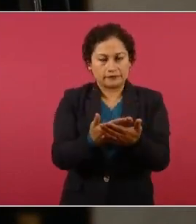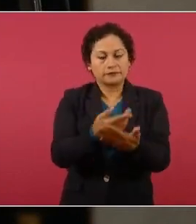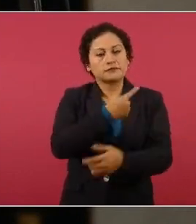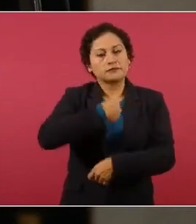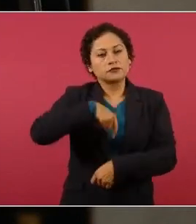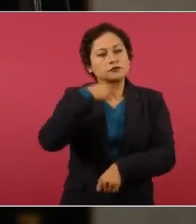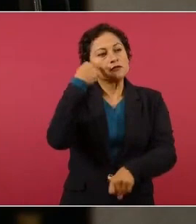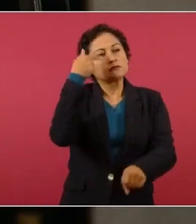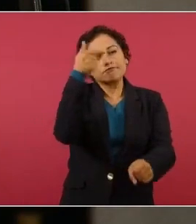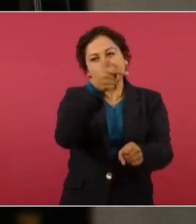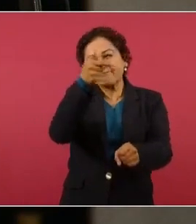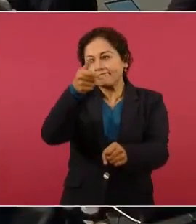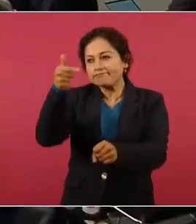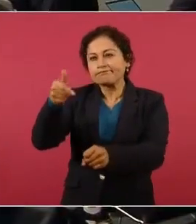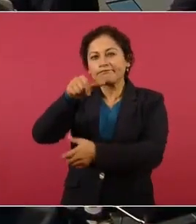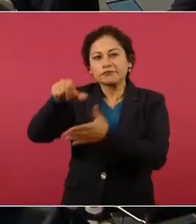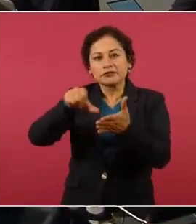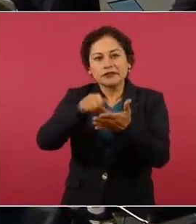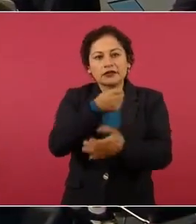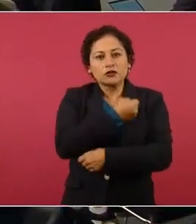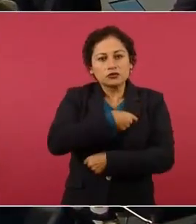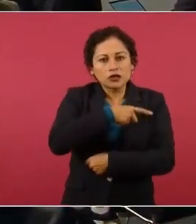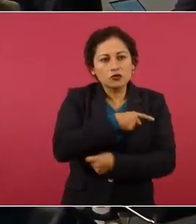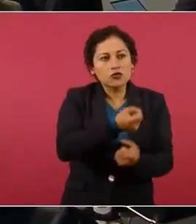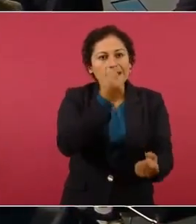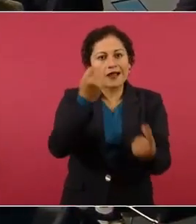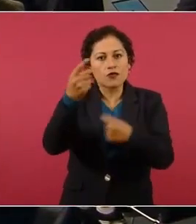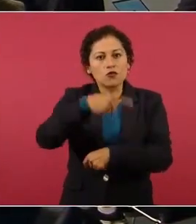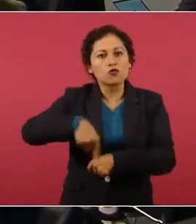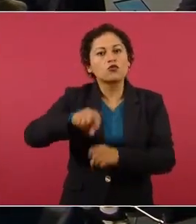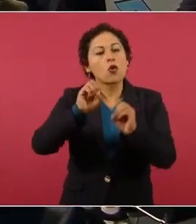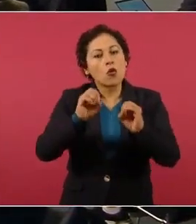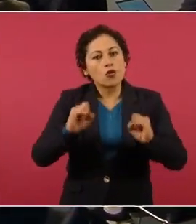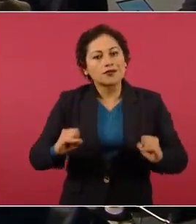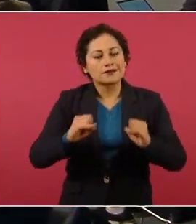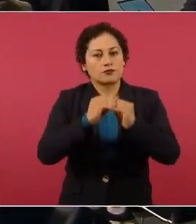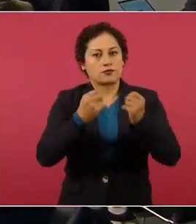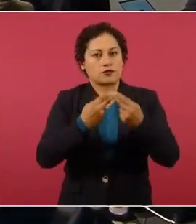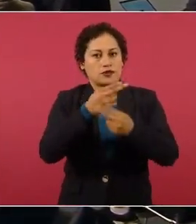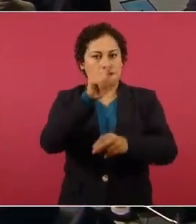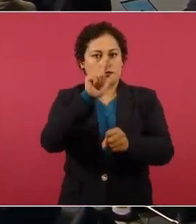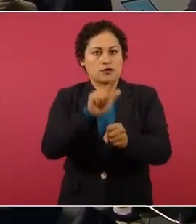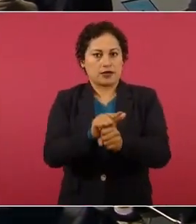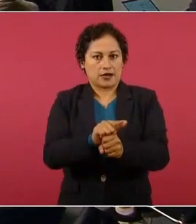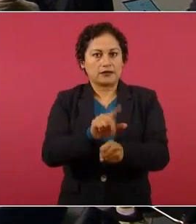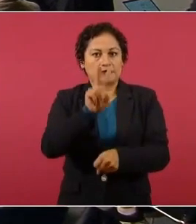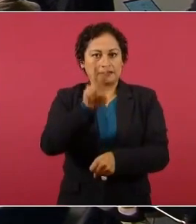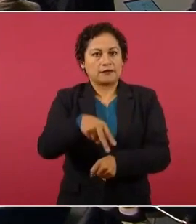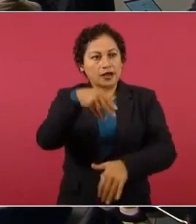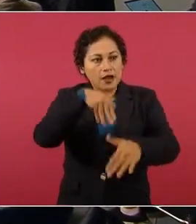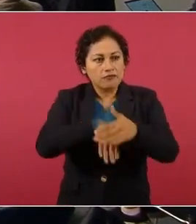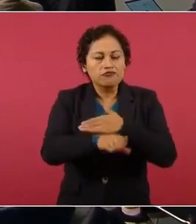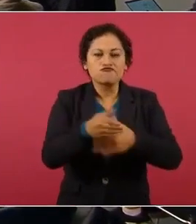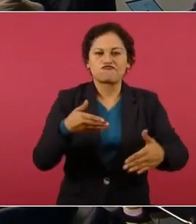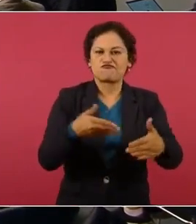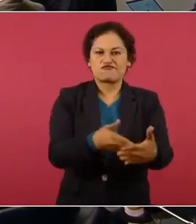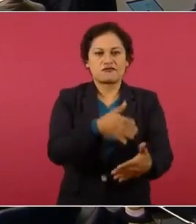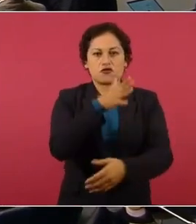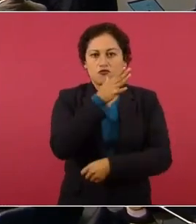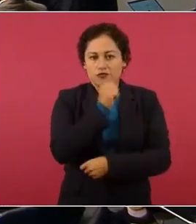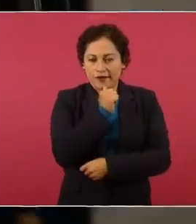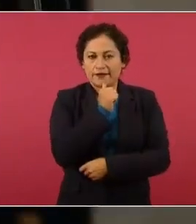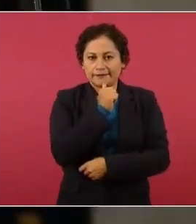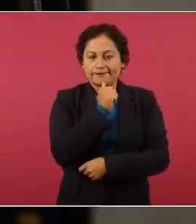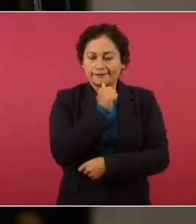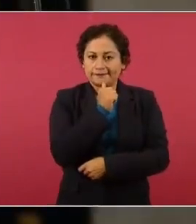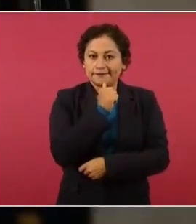algunos centros de salud y en algunos institutos nacionales la salud, el derecho a la salud se les ha negado por un tema tal